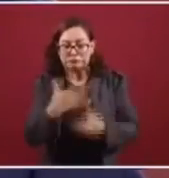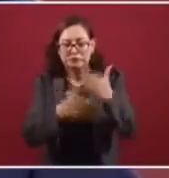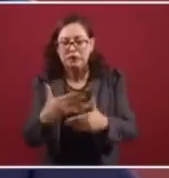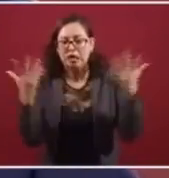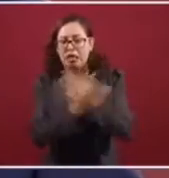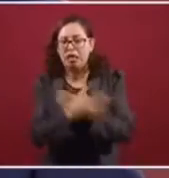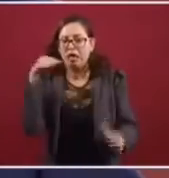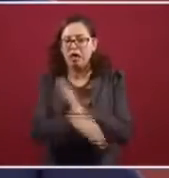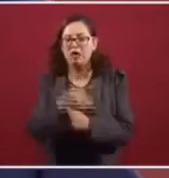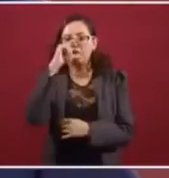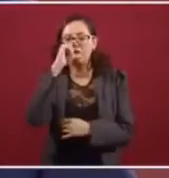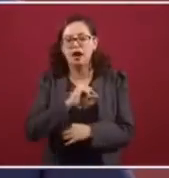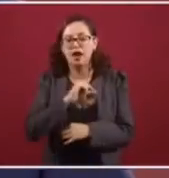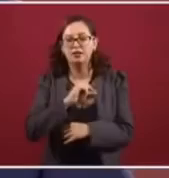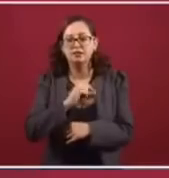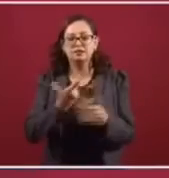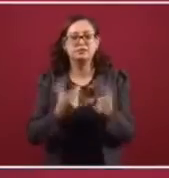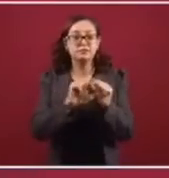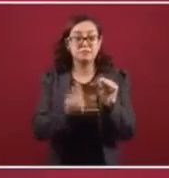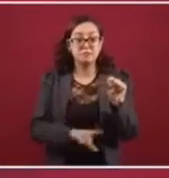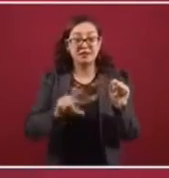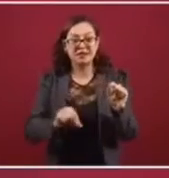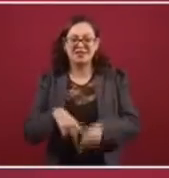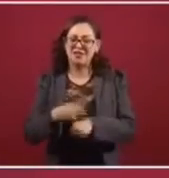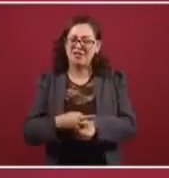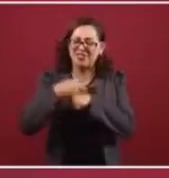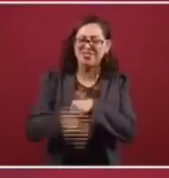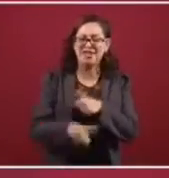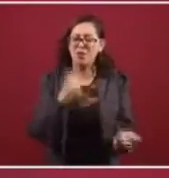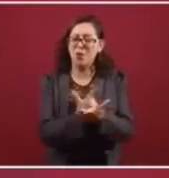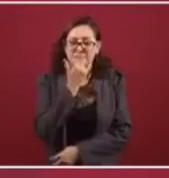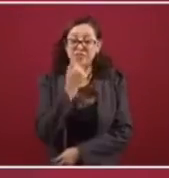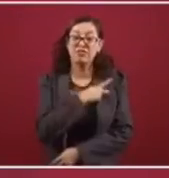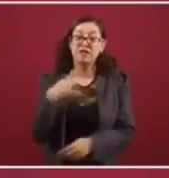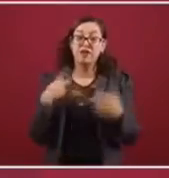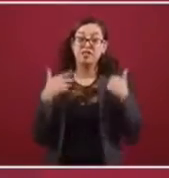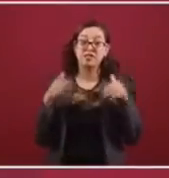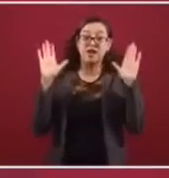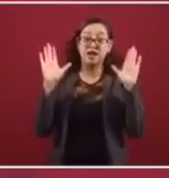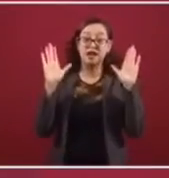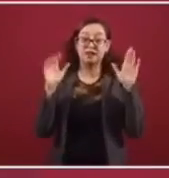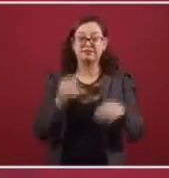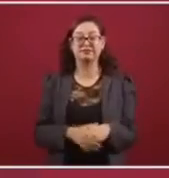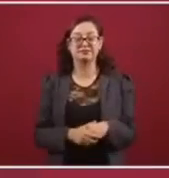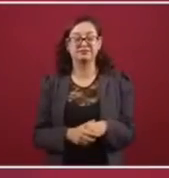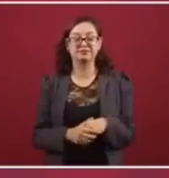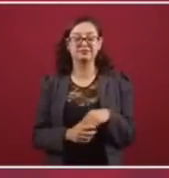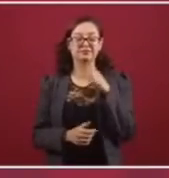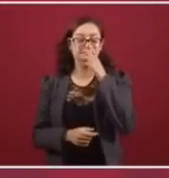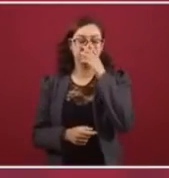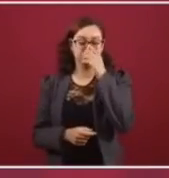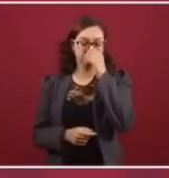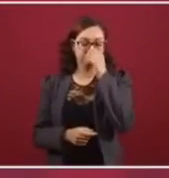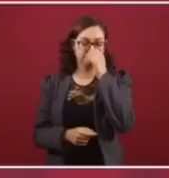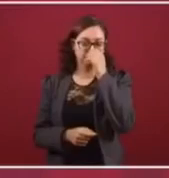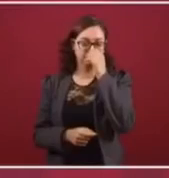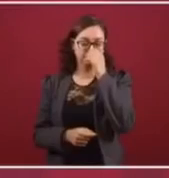fracaso y causamos un grave daño a los mexicanos, porque